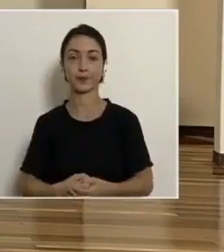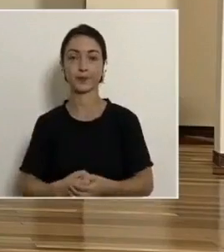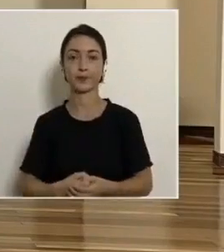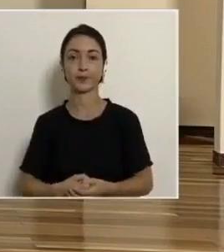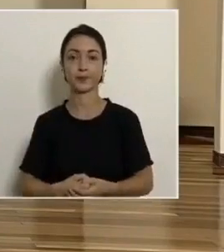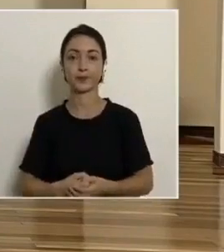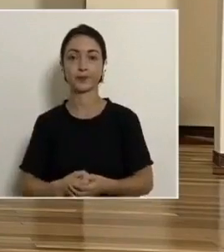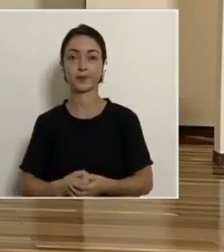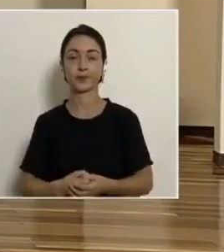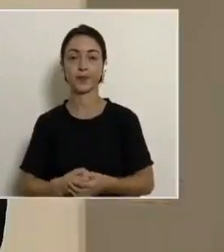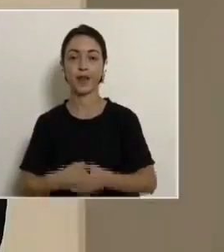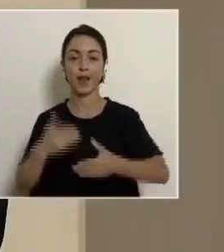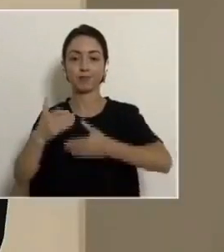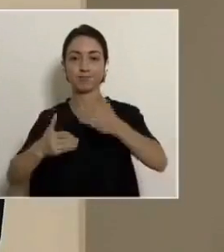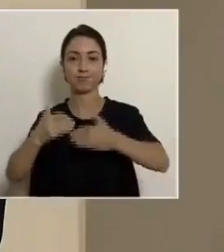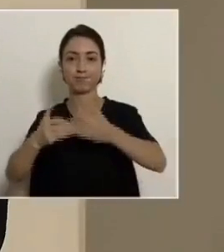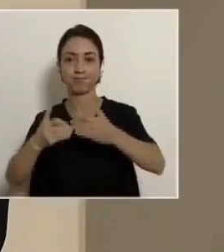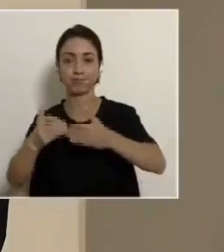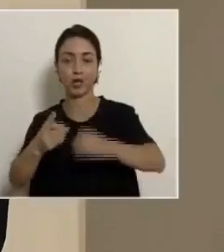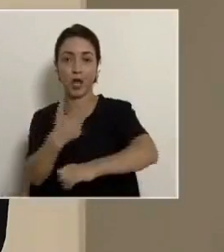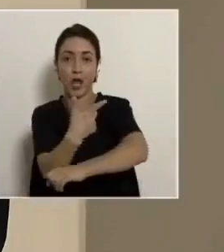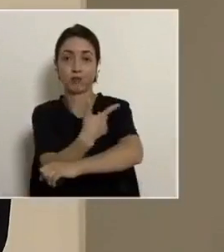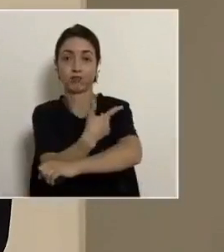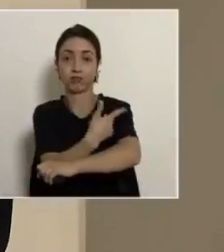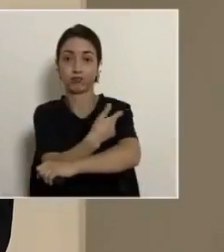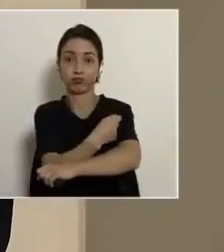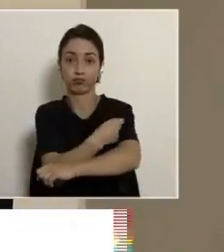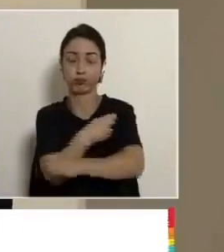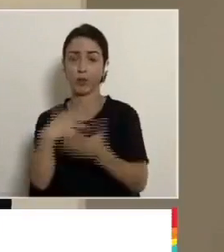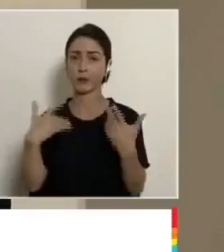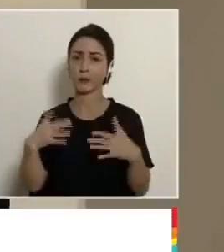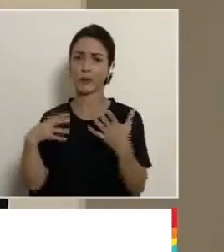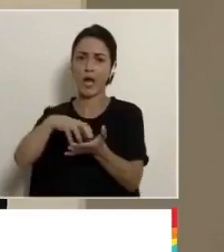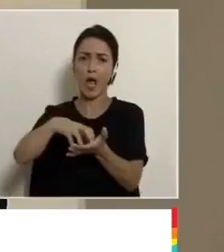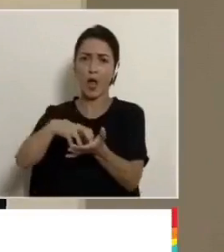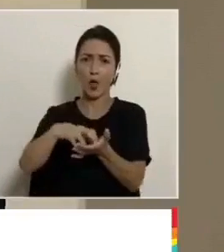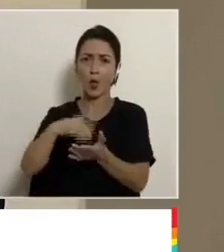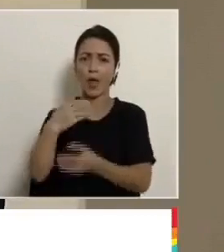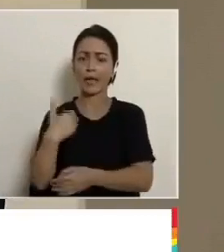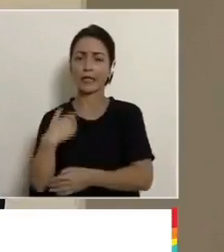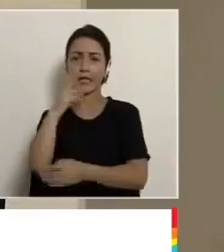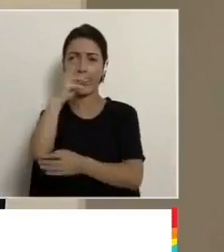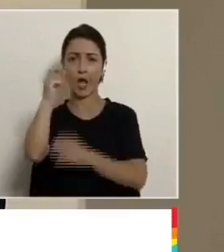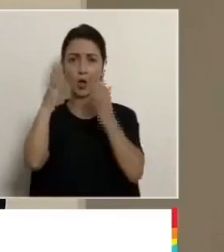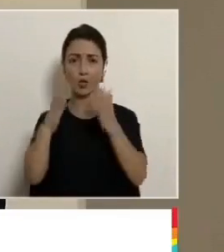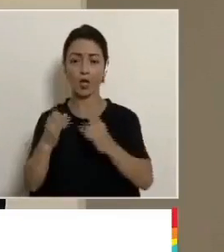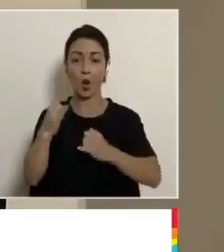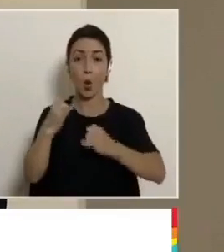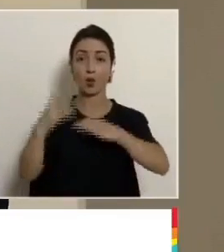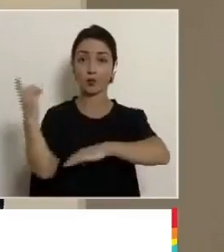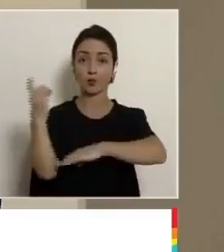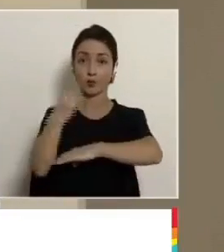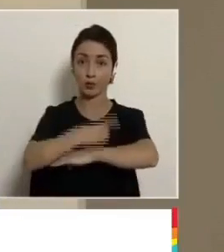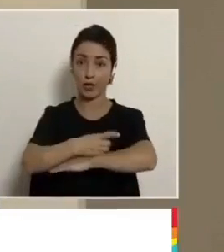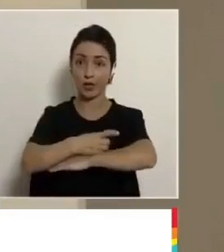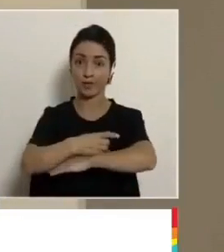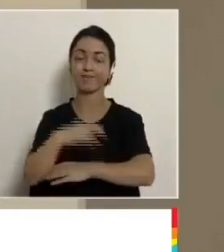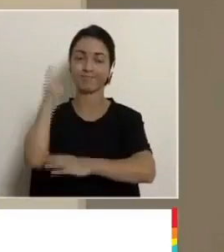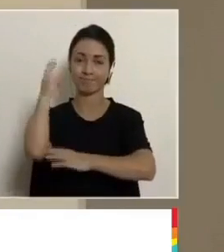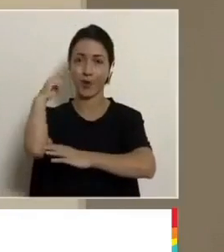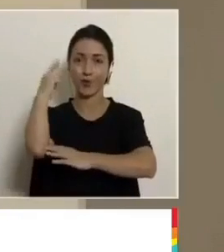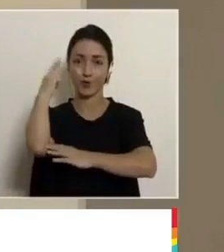La aceleración del proceso de vacunación ha sido una de las inquietudes que han tenido los costarricenses en los últimos días y con justificada